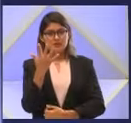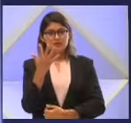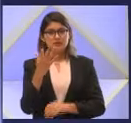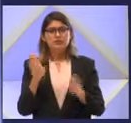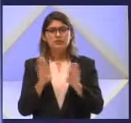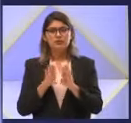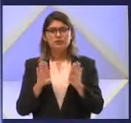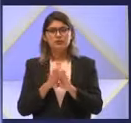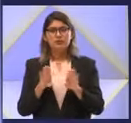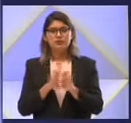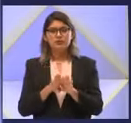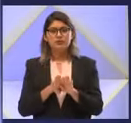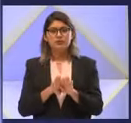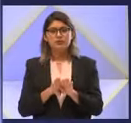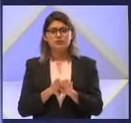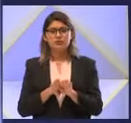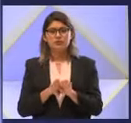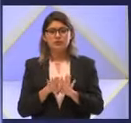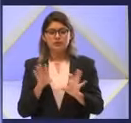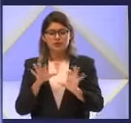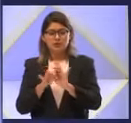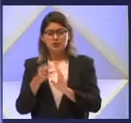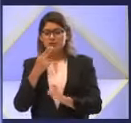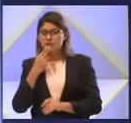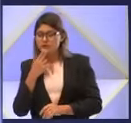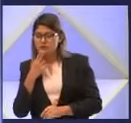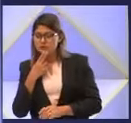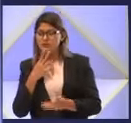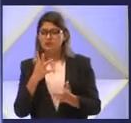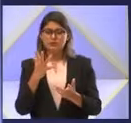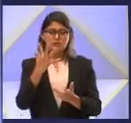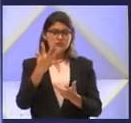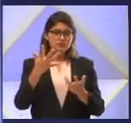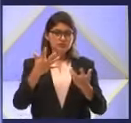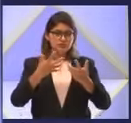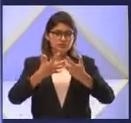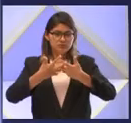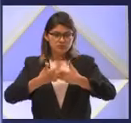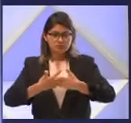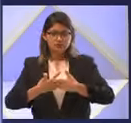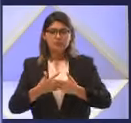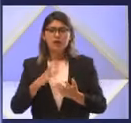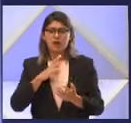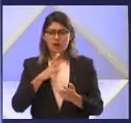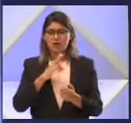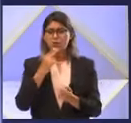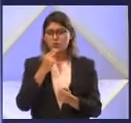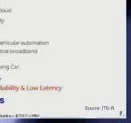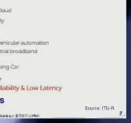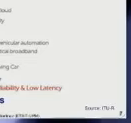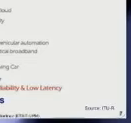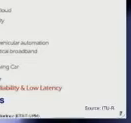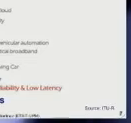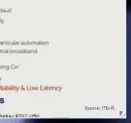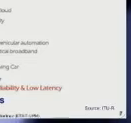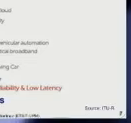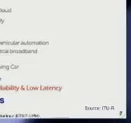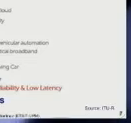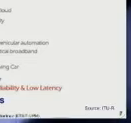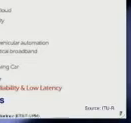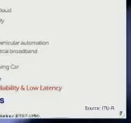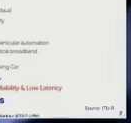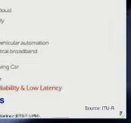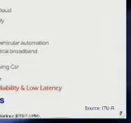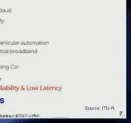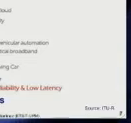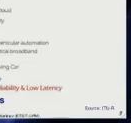casos de uso del 5g hay tres escenarios de uso principales dentro del centro del 5g el primero es